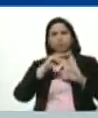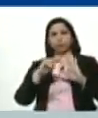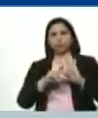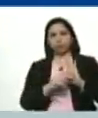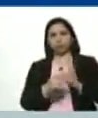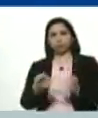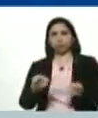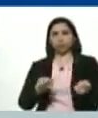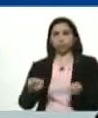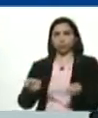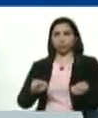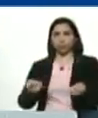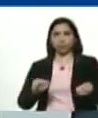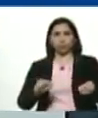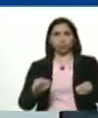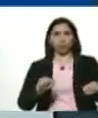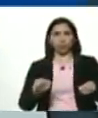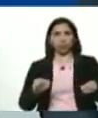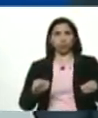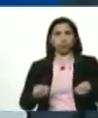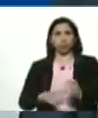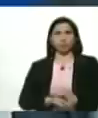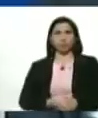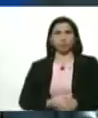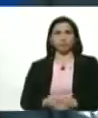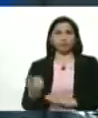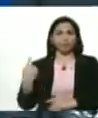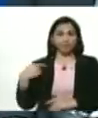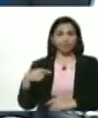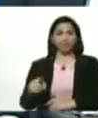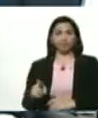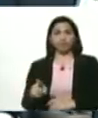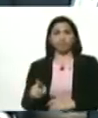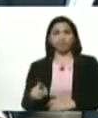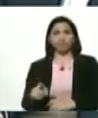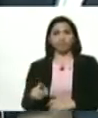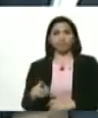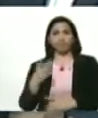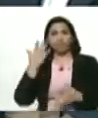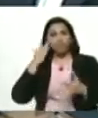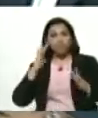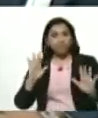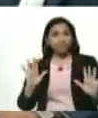control y tenemos prácticamente